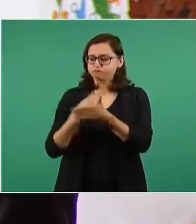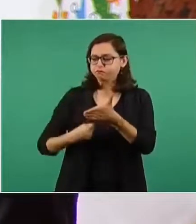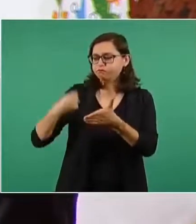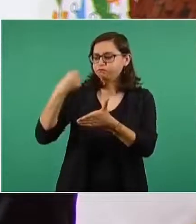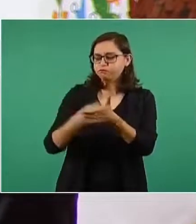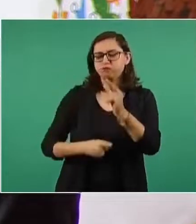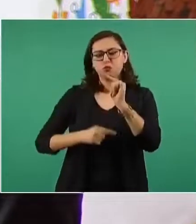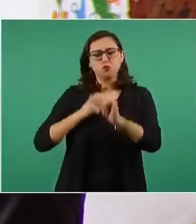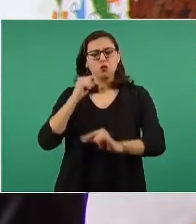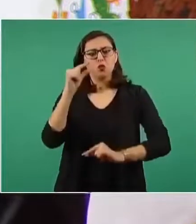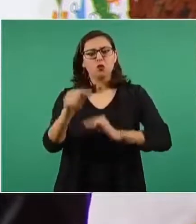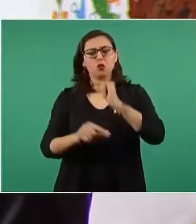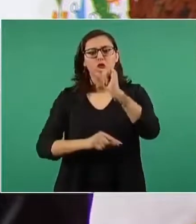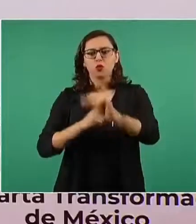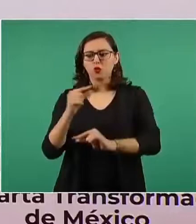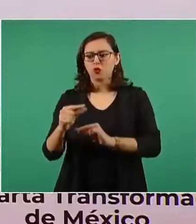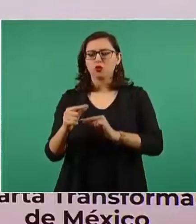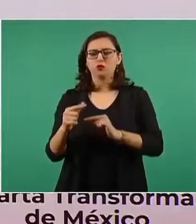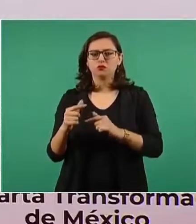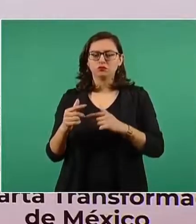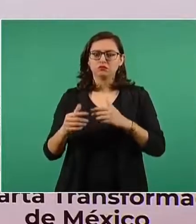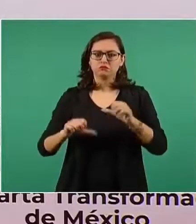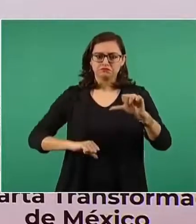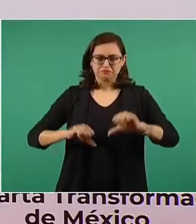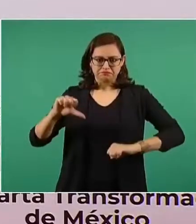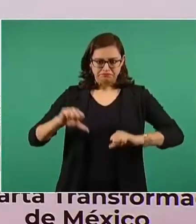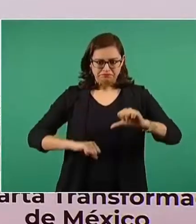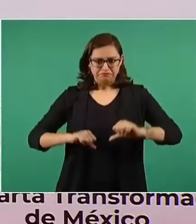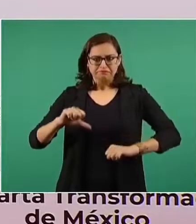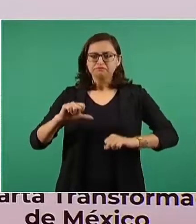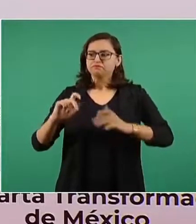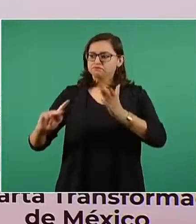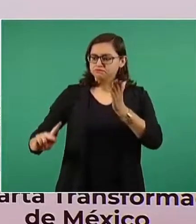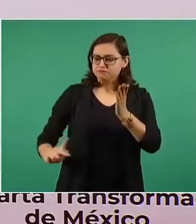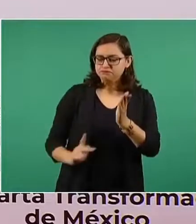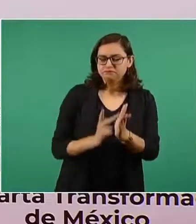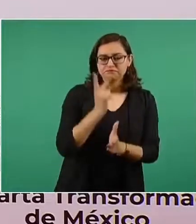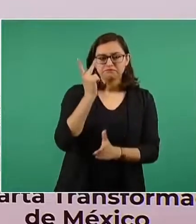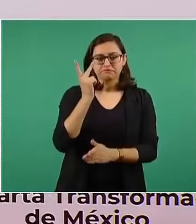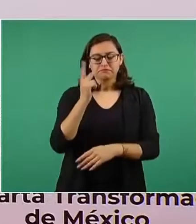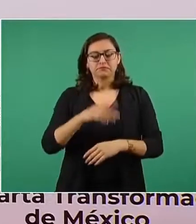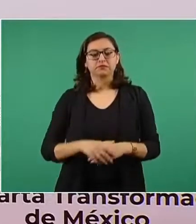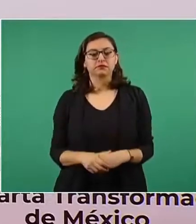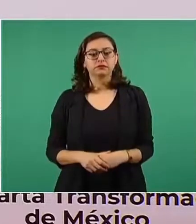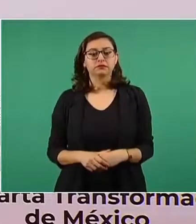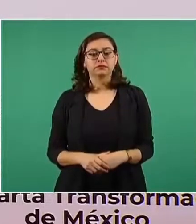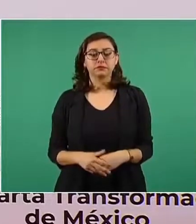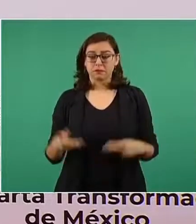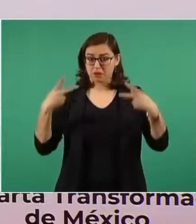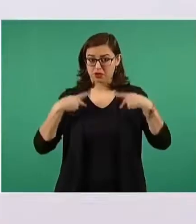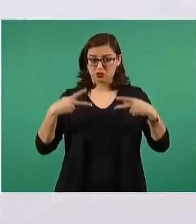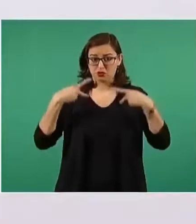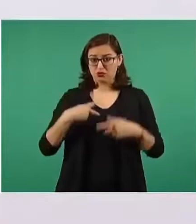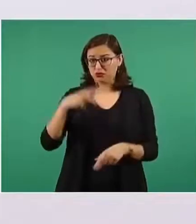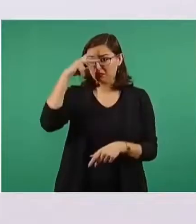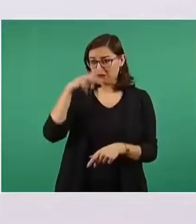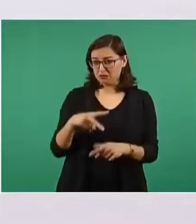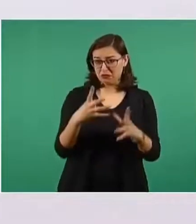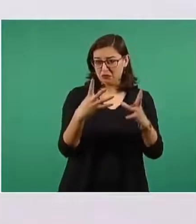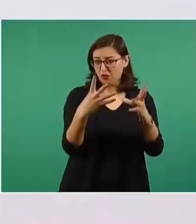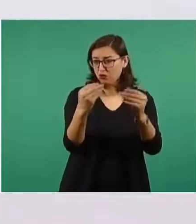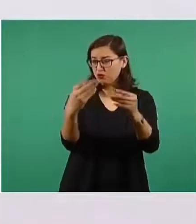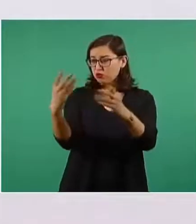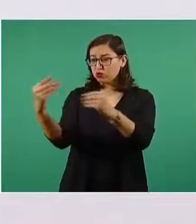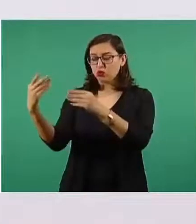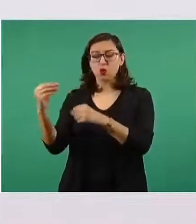día, pudiera llegar a ver al gobierno como algo suyo, no como algo impuesto, que es lo